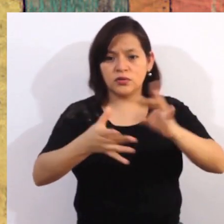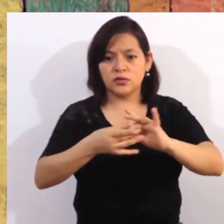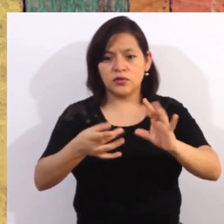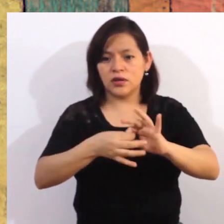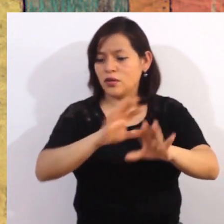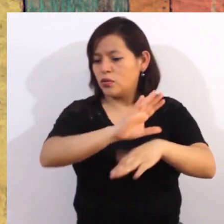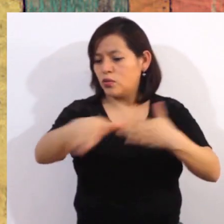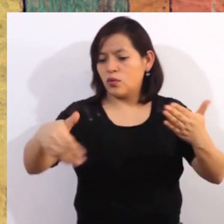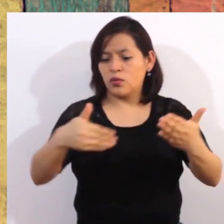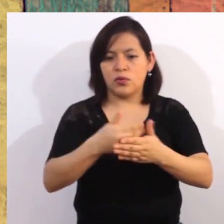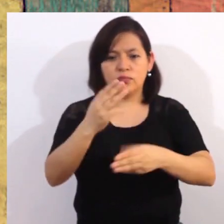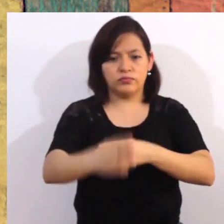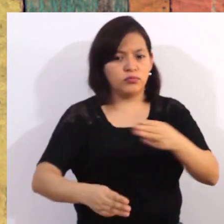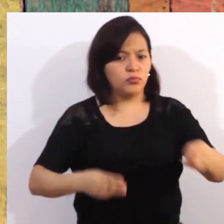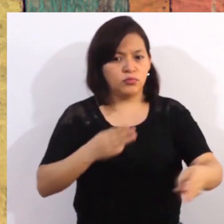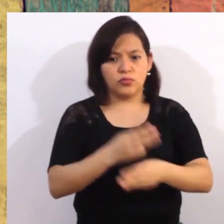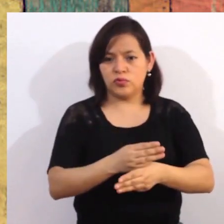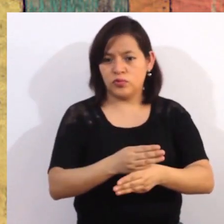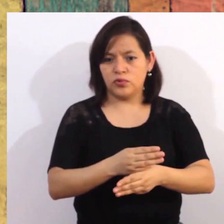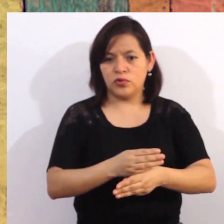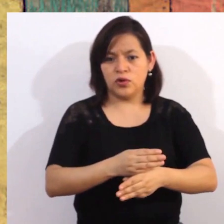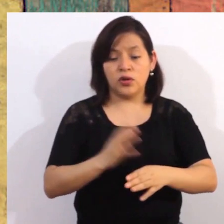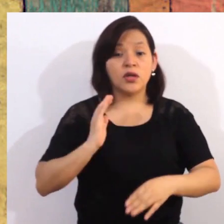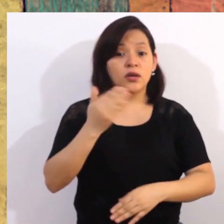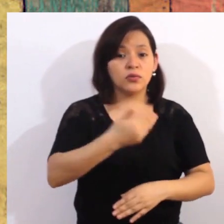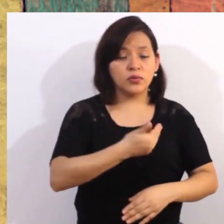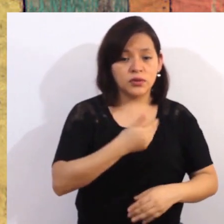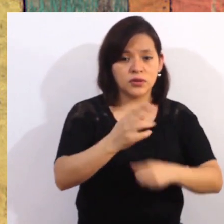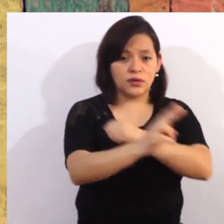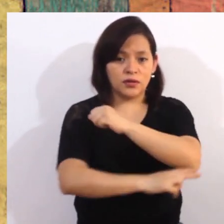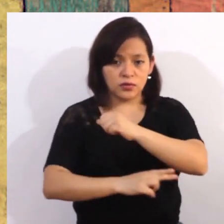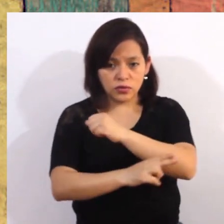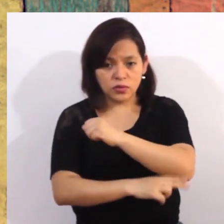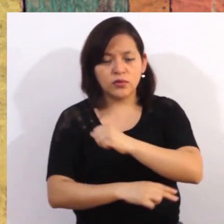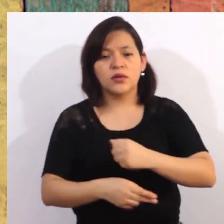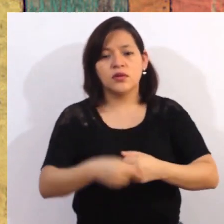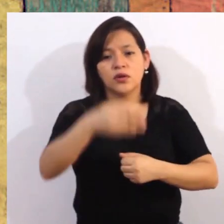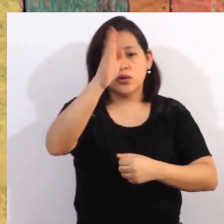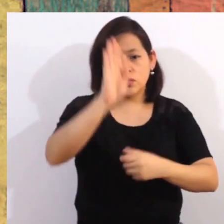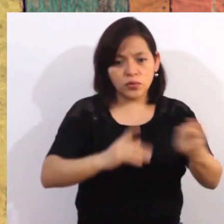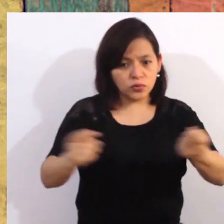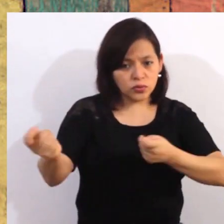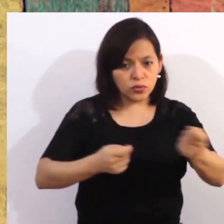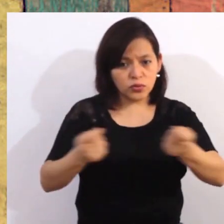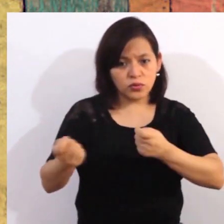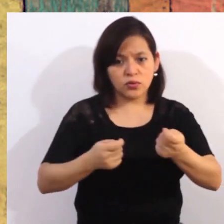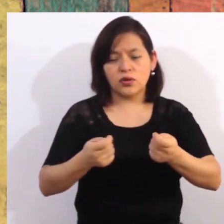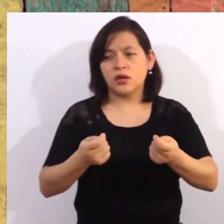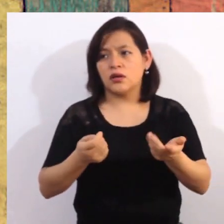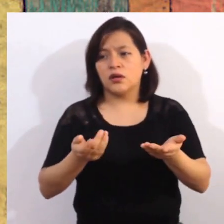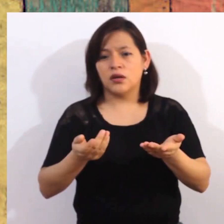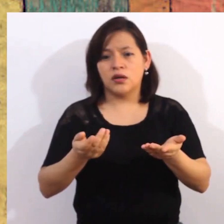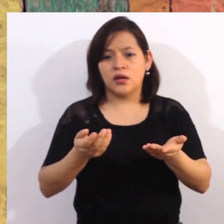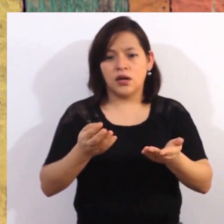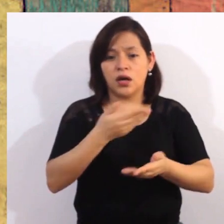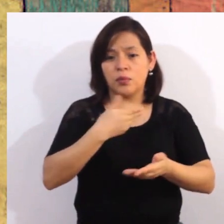la historia de toda la humanidad, de nuestras naciones, nuestros gobiernos, la historia de la raza humana.